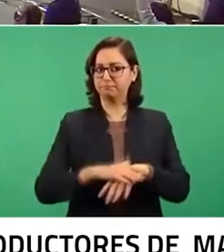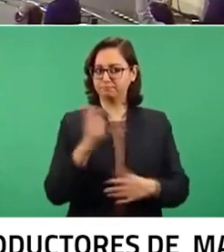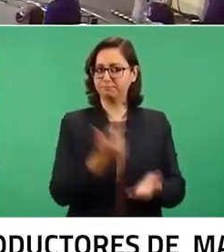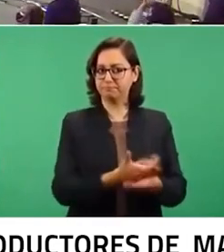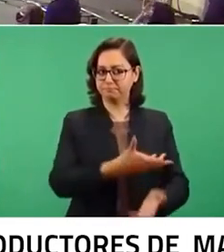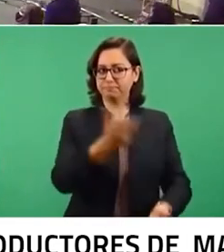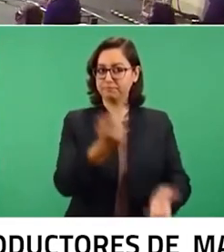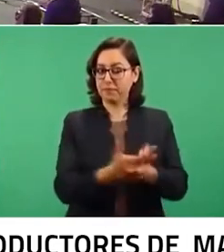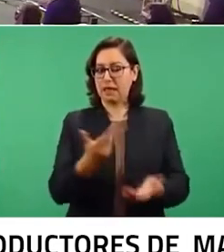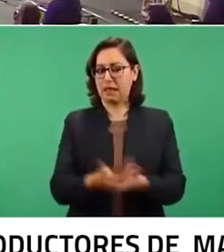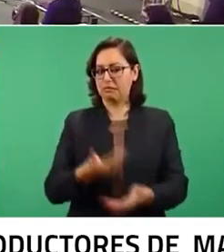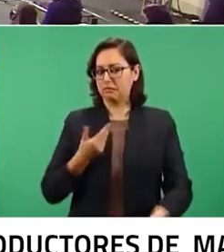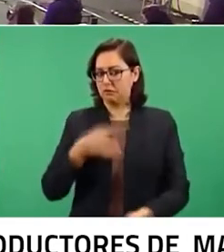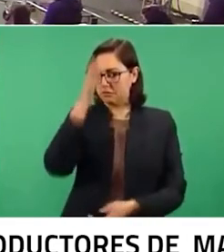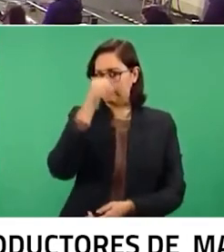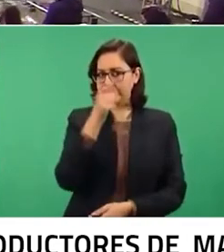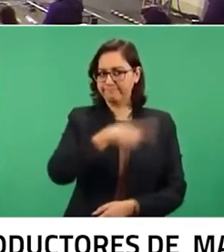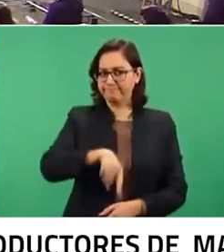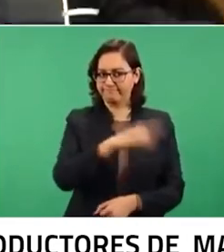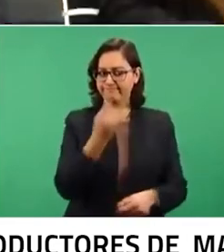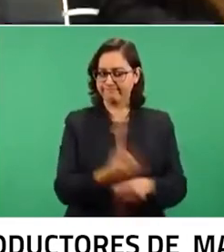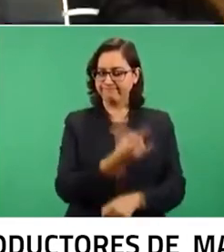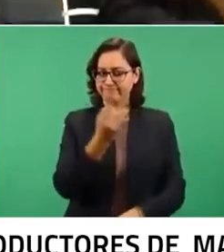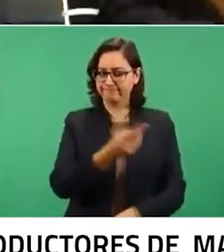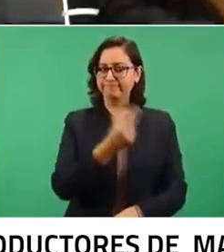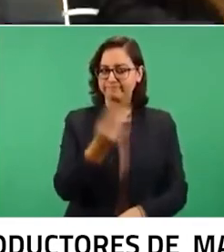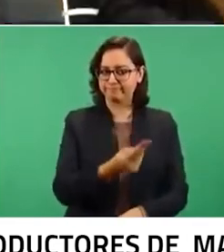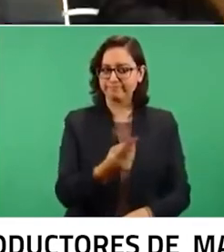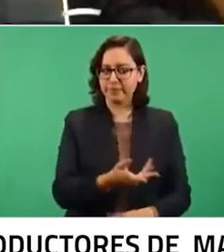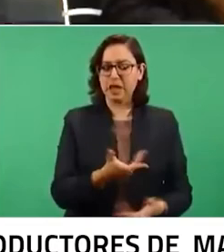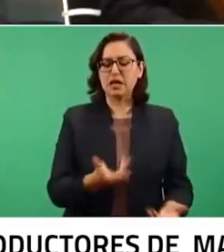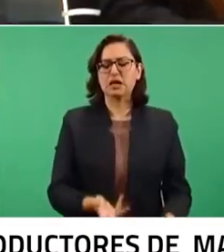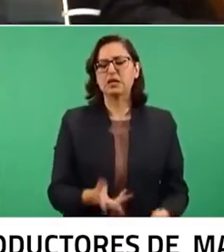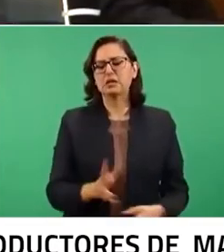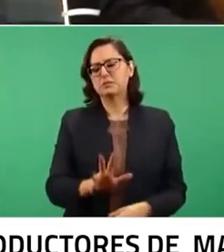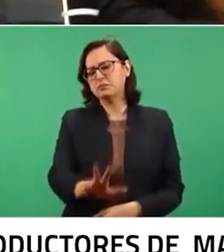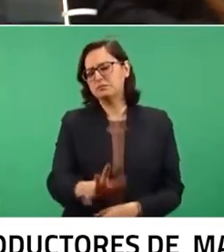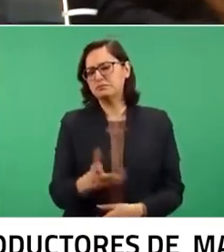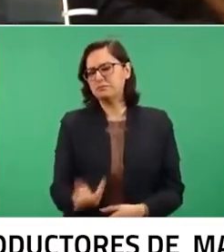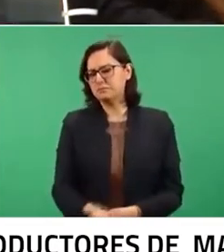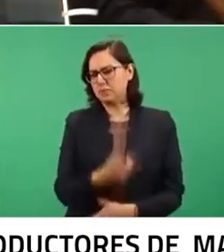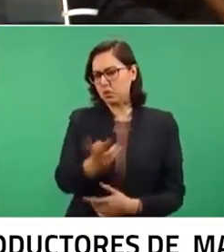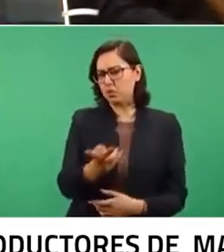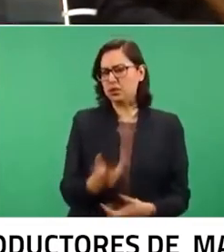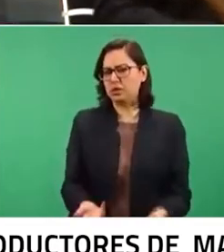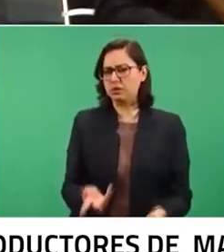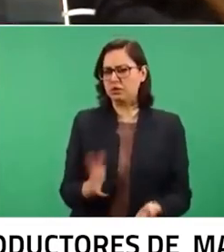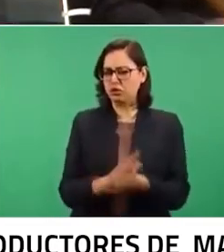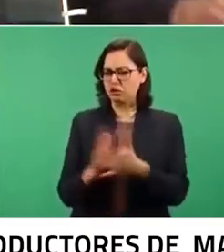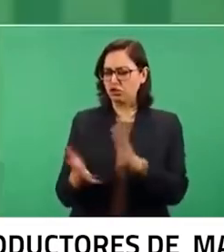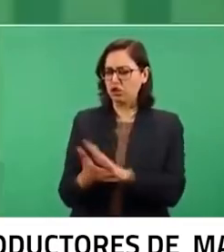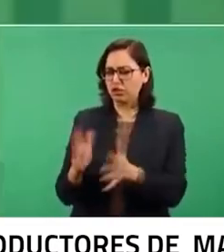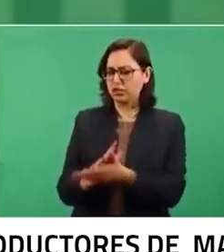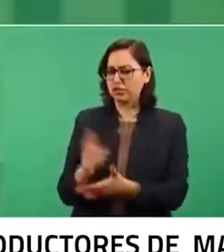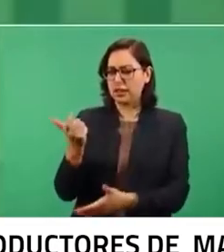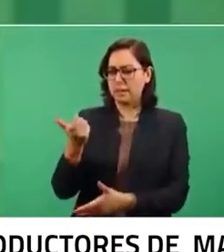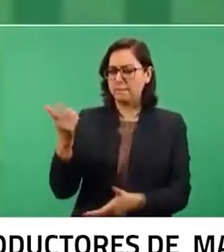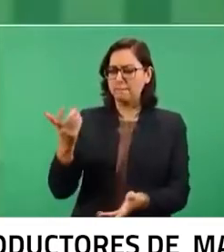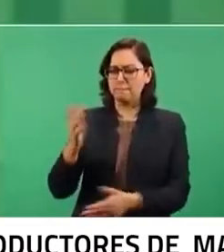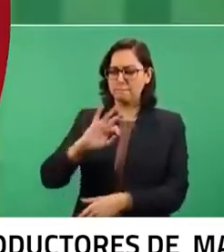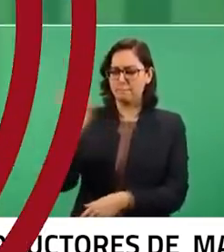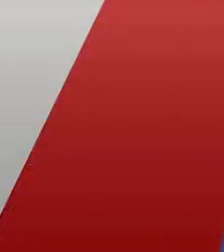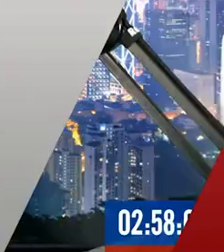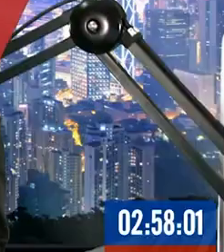un programa de subsidio de la tortilla a las familias más pobres del país? ¿Se puede considerar? No,